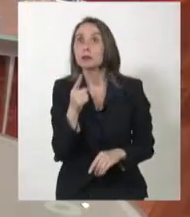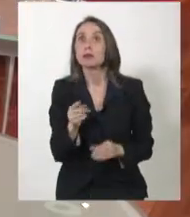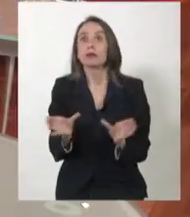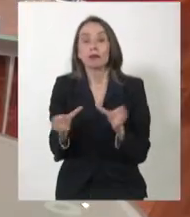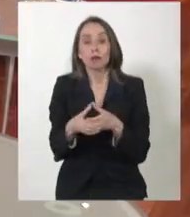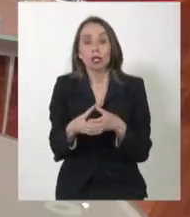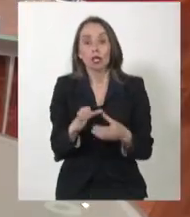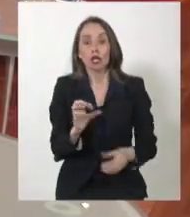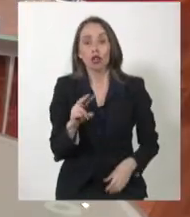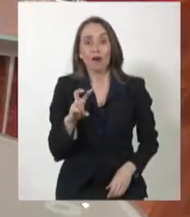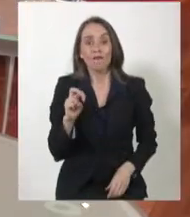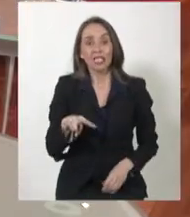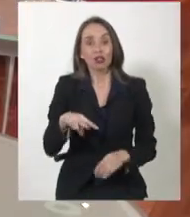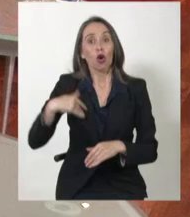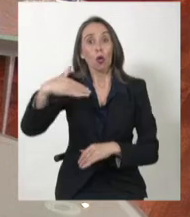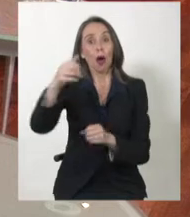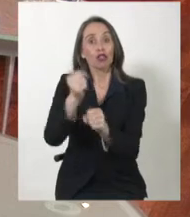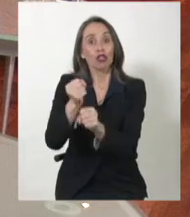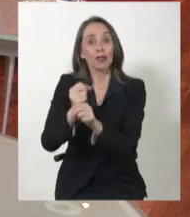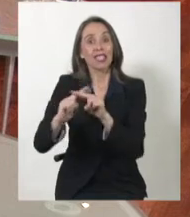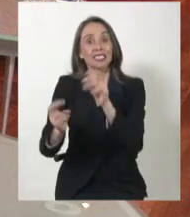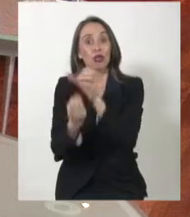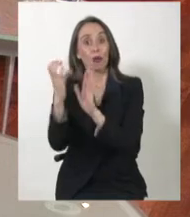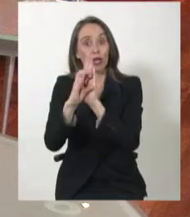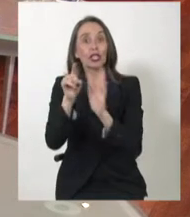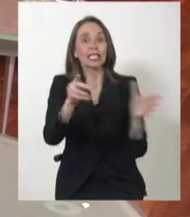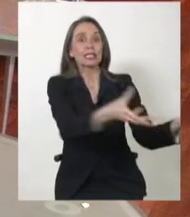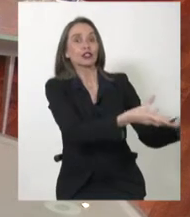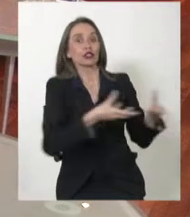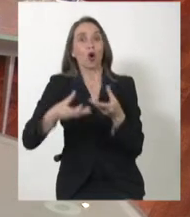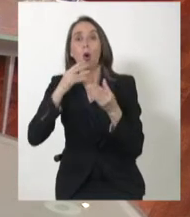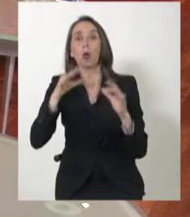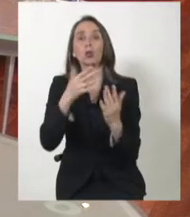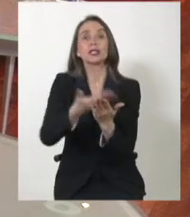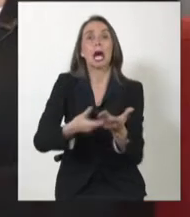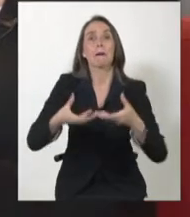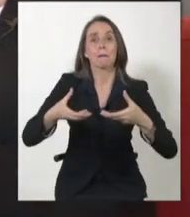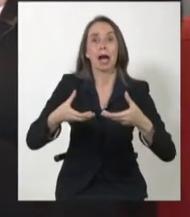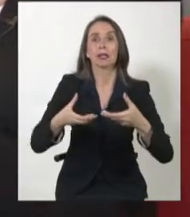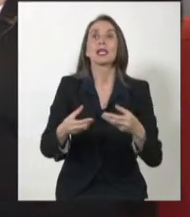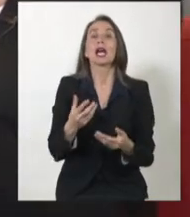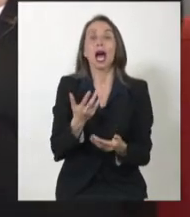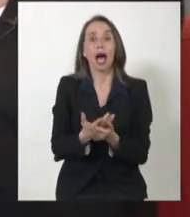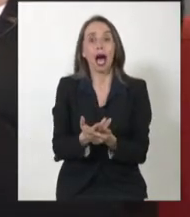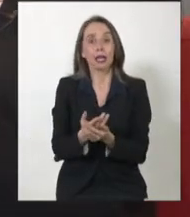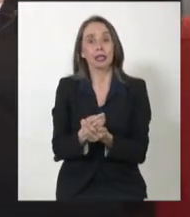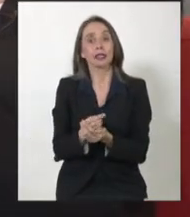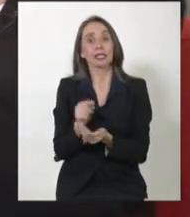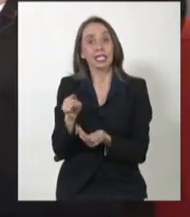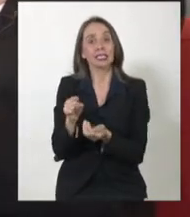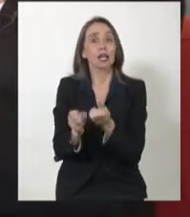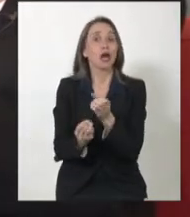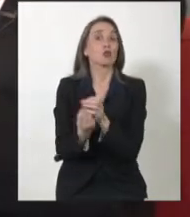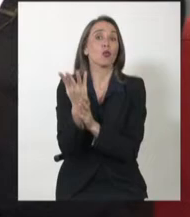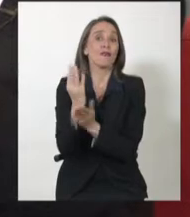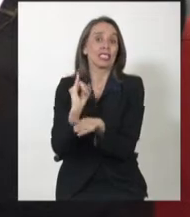la convención cuando trabaje. En esa parte también hay reglas que va a fijar el propio órgano